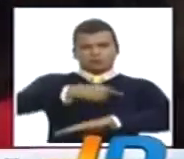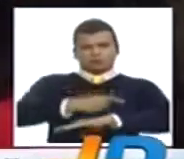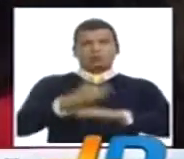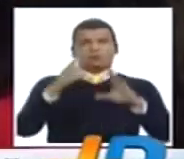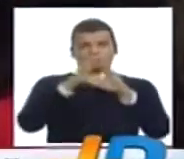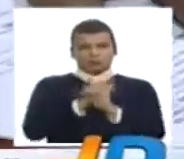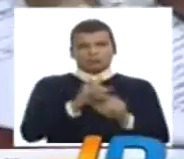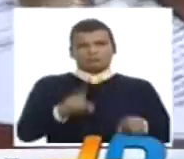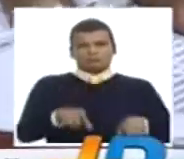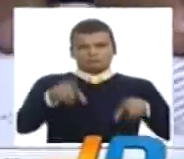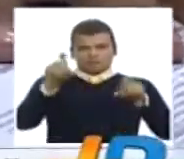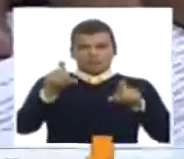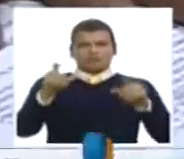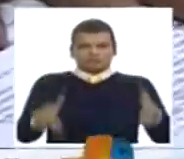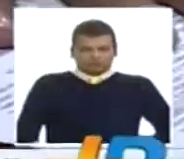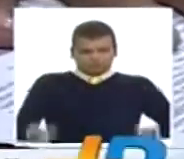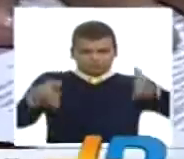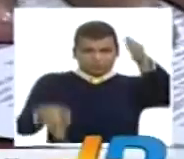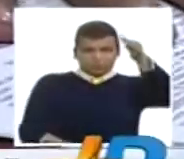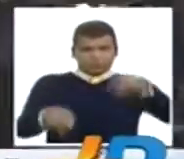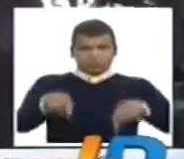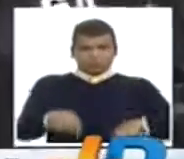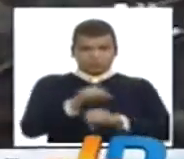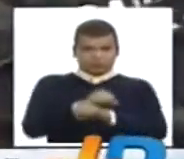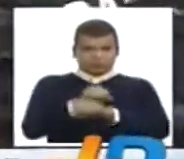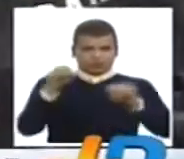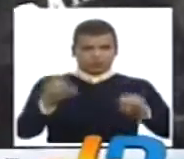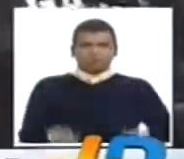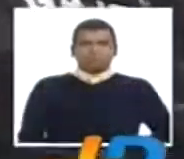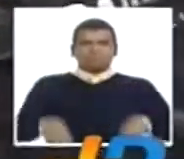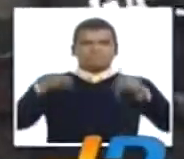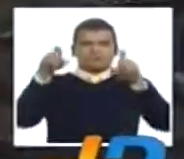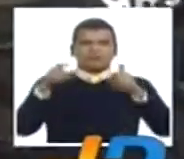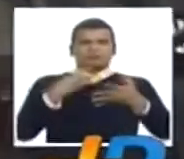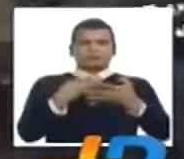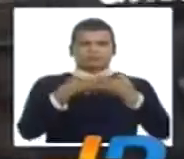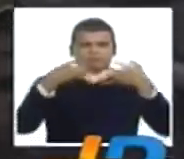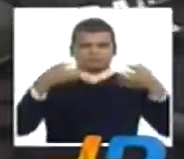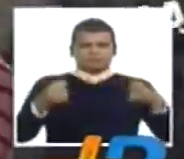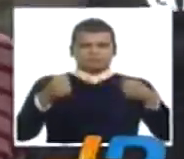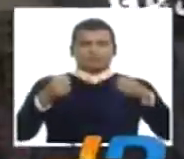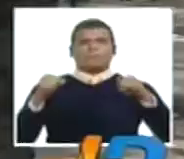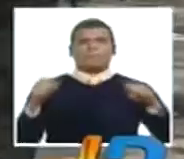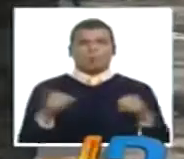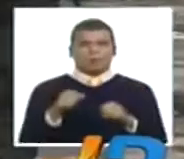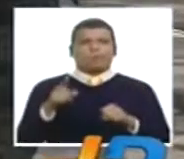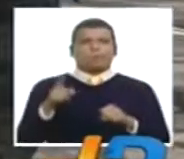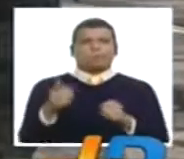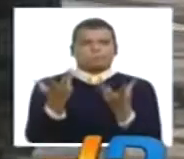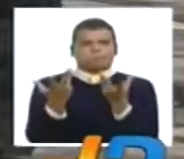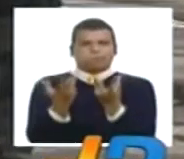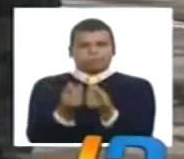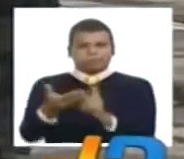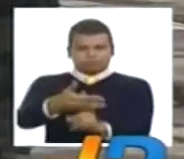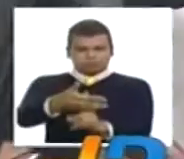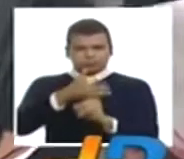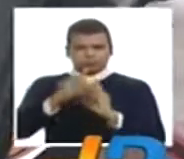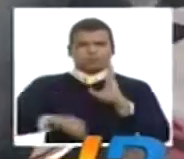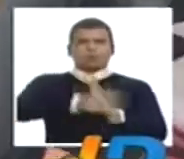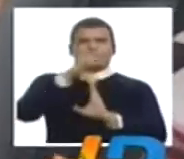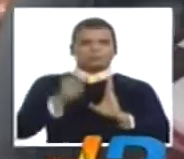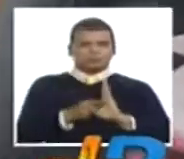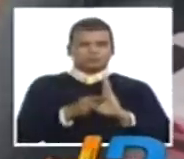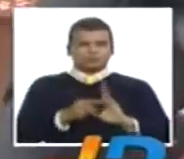fue sacado del Palacio de Justicia y esta mañana fue trasladado a la cárcel Picota de Bogotá en medio de estrictas medidas